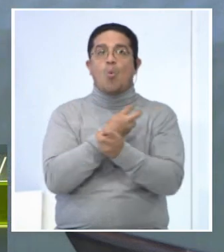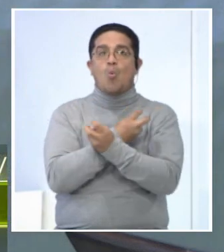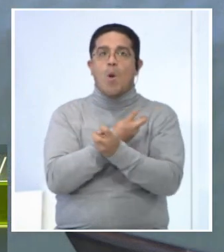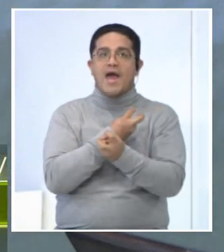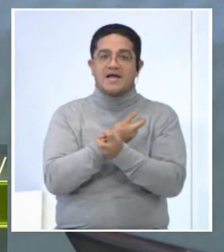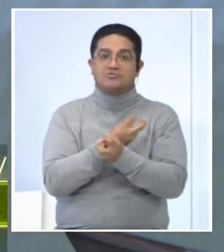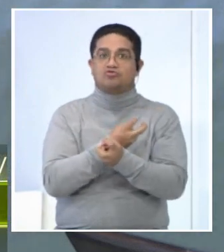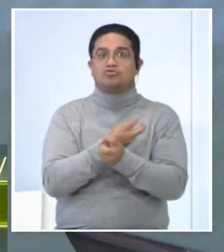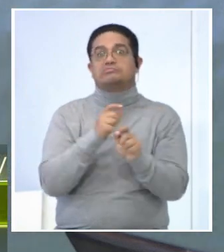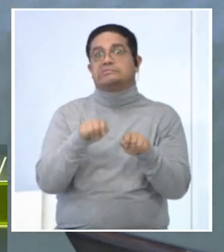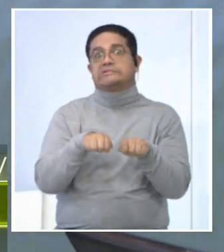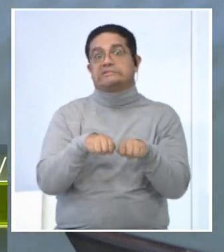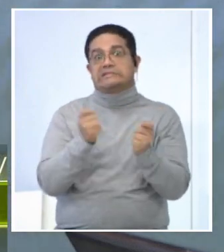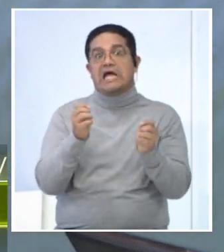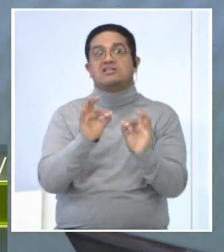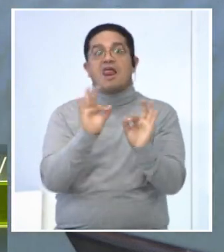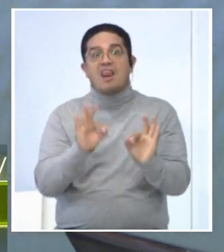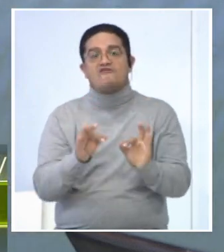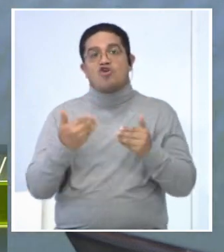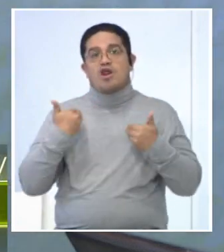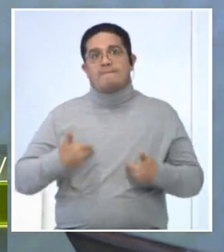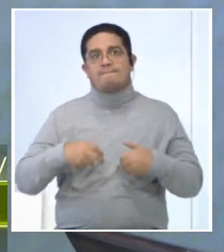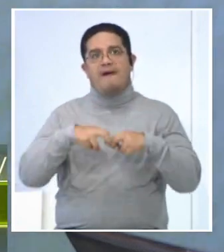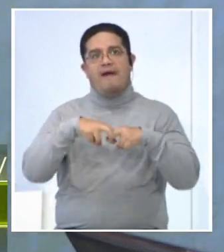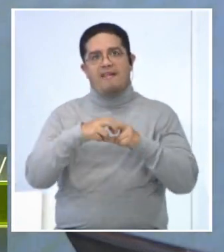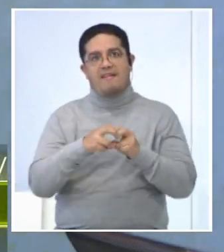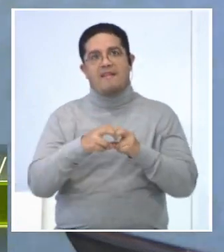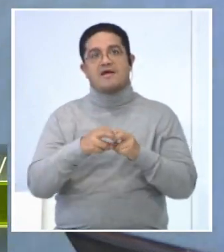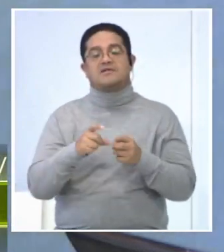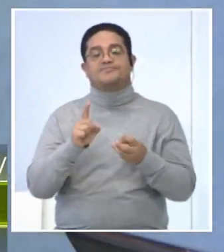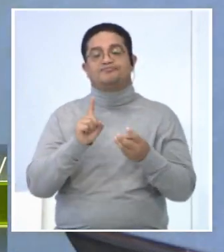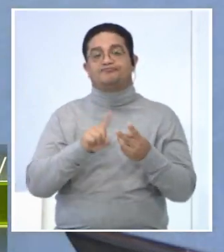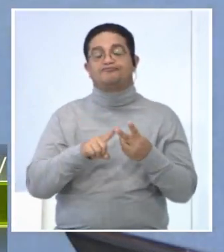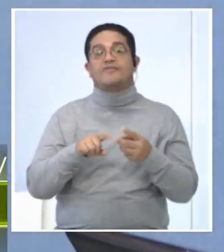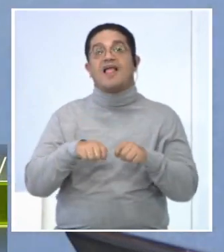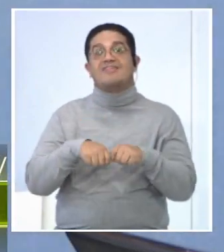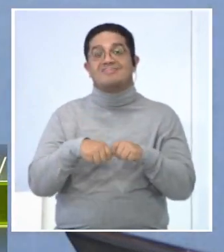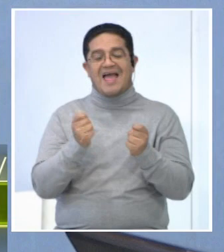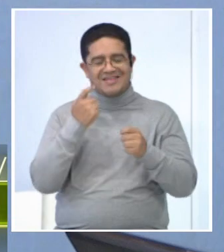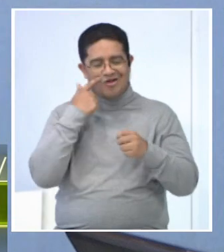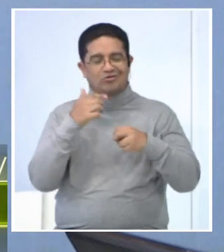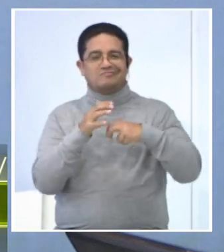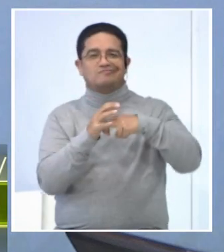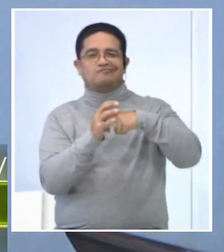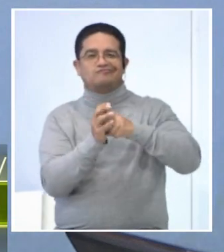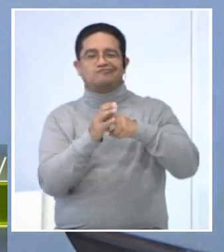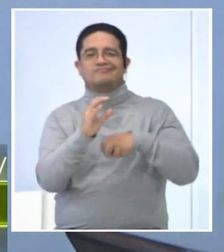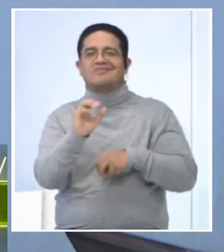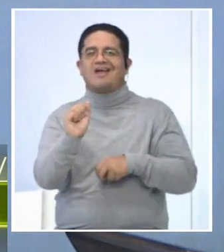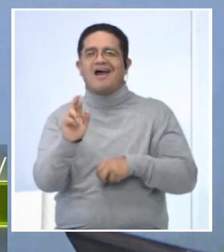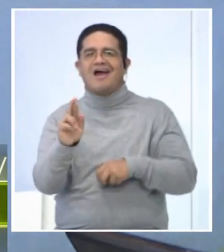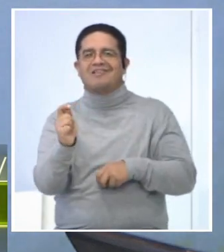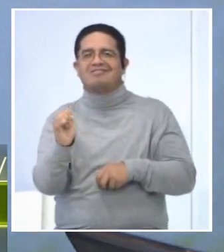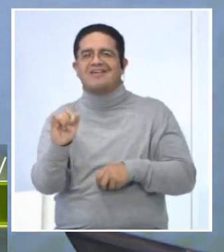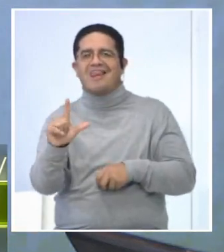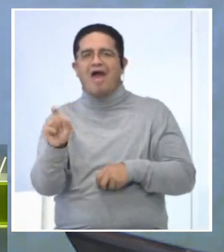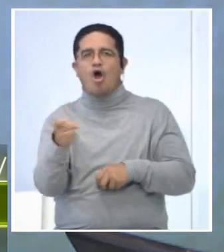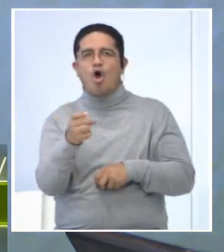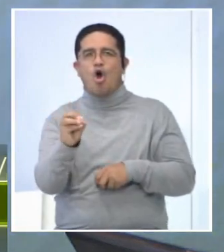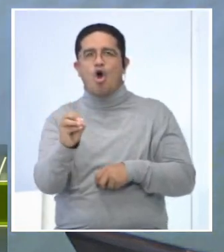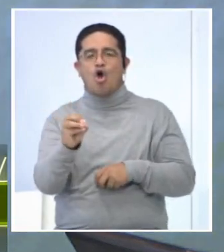altera todas las articulaciones como tal. El daño al cartílago articular, por supuesto,